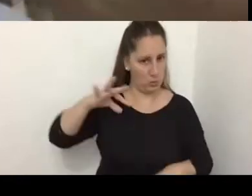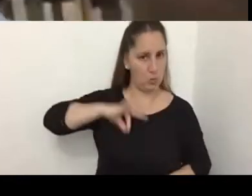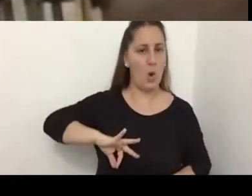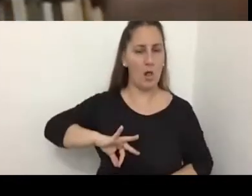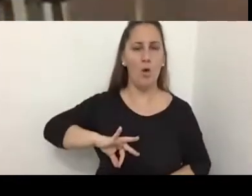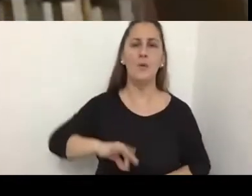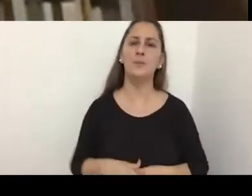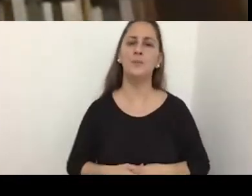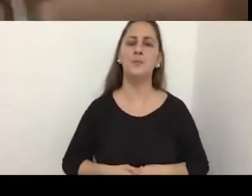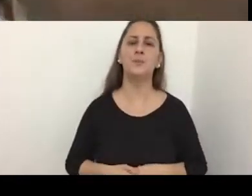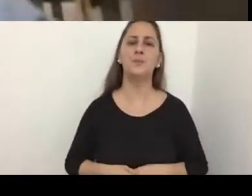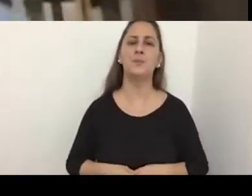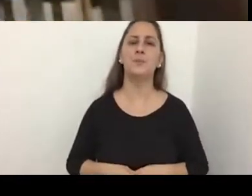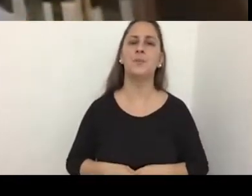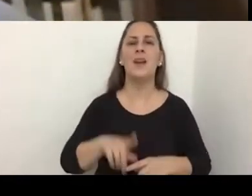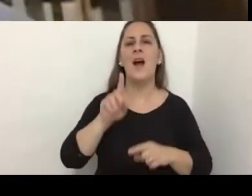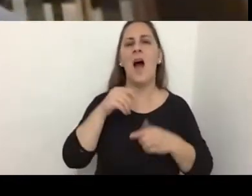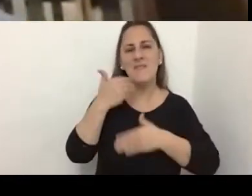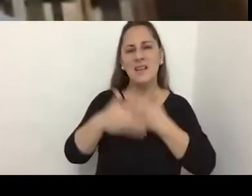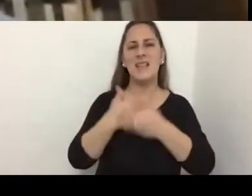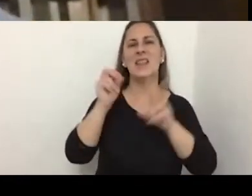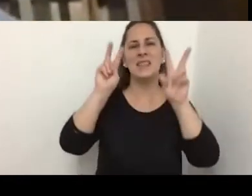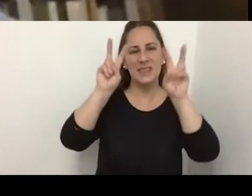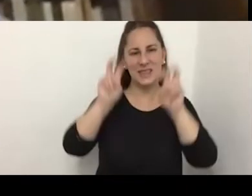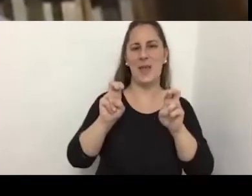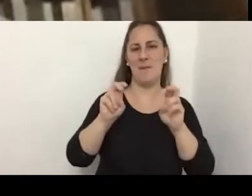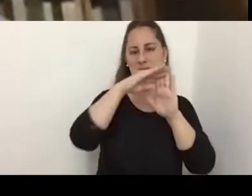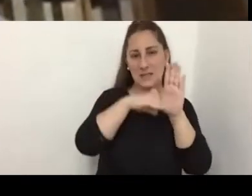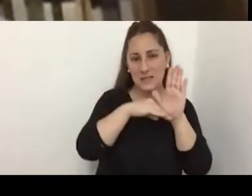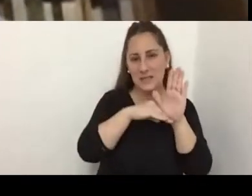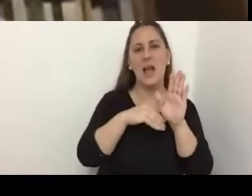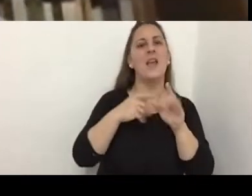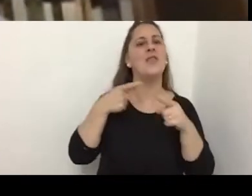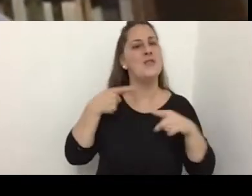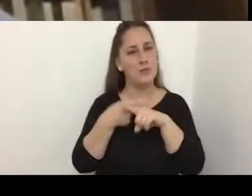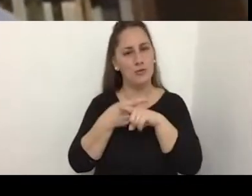en contenidos que también fueran más allá de la discusión salarial.